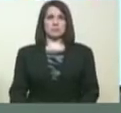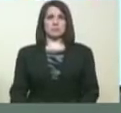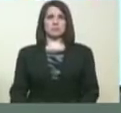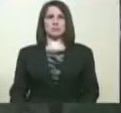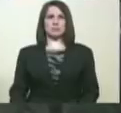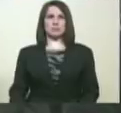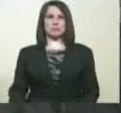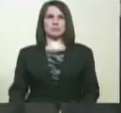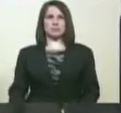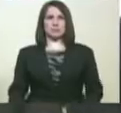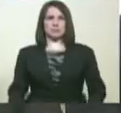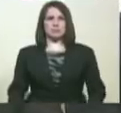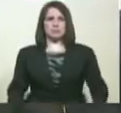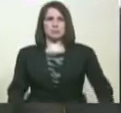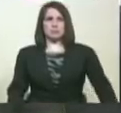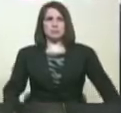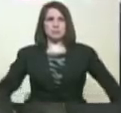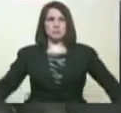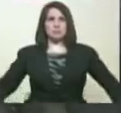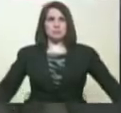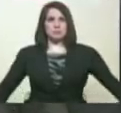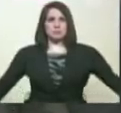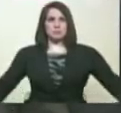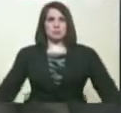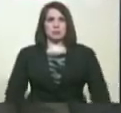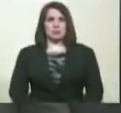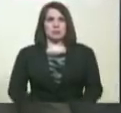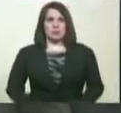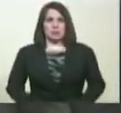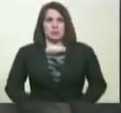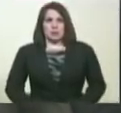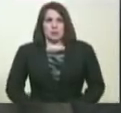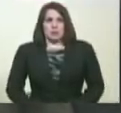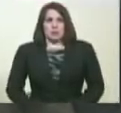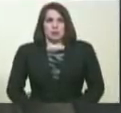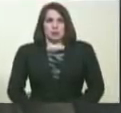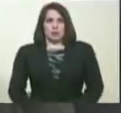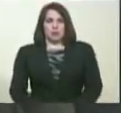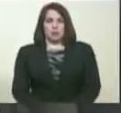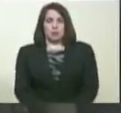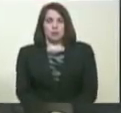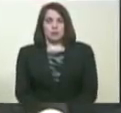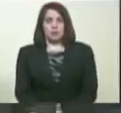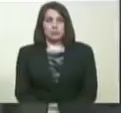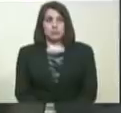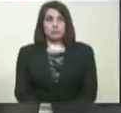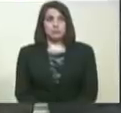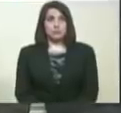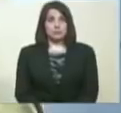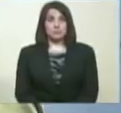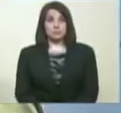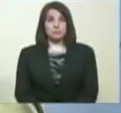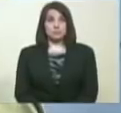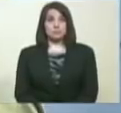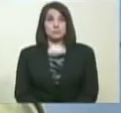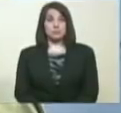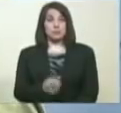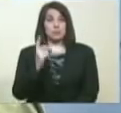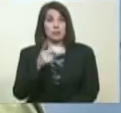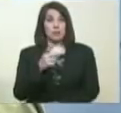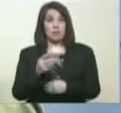Correcto. Correcto. Correcto. Debemos establecer un sistema de